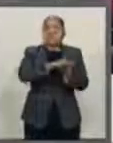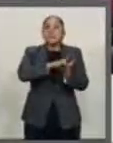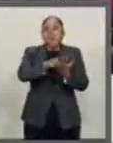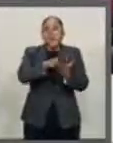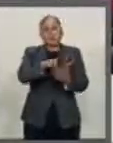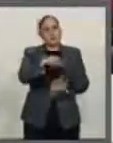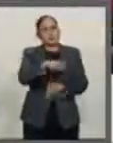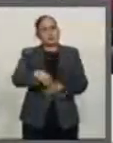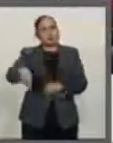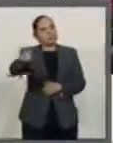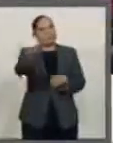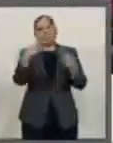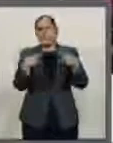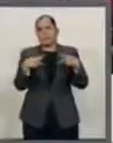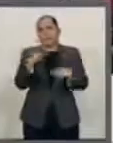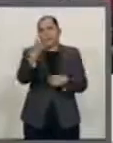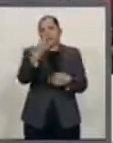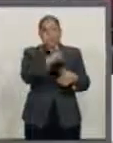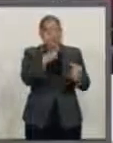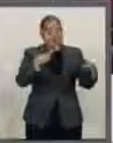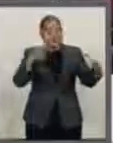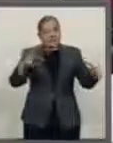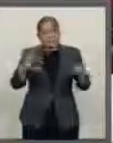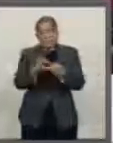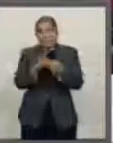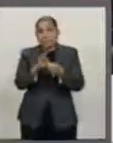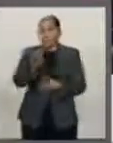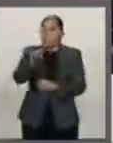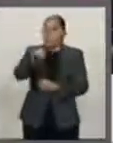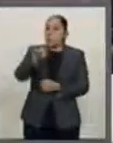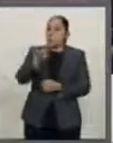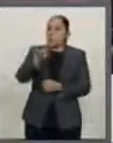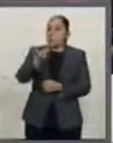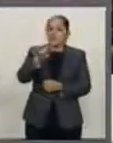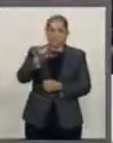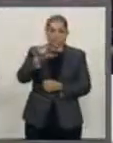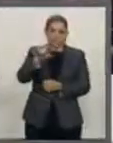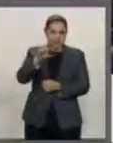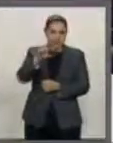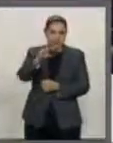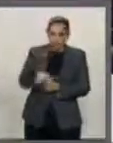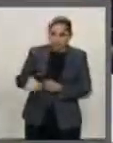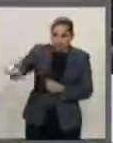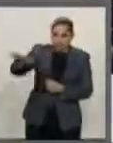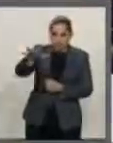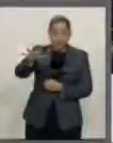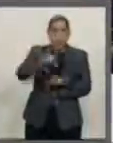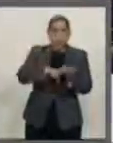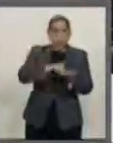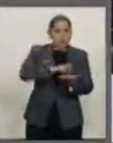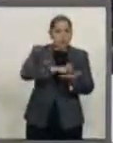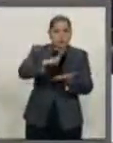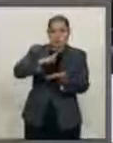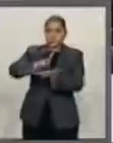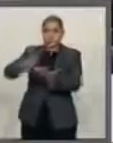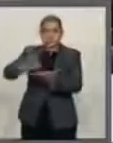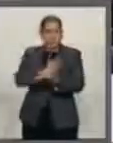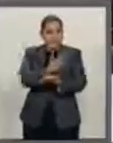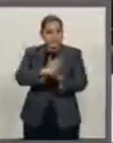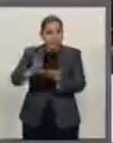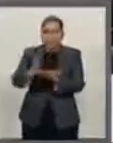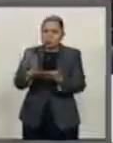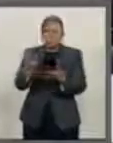conformidad con los principios de universalidad, interdependencia, indivisibilidad y